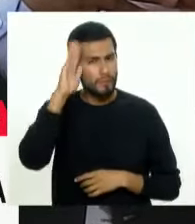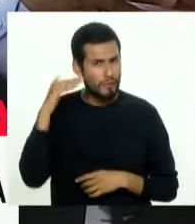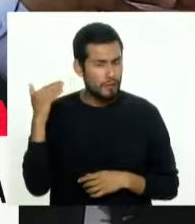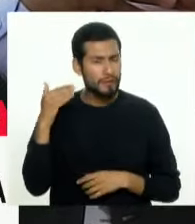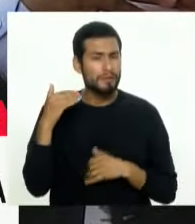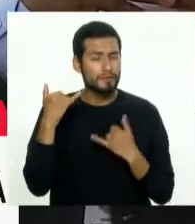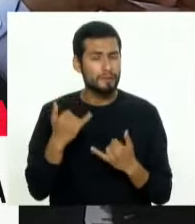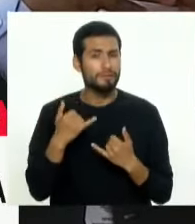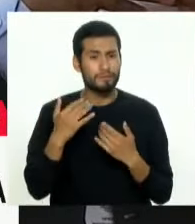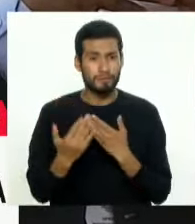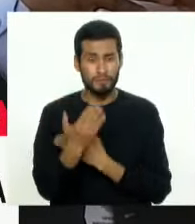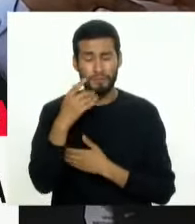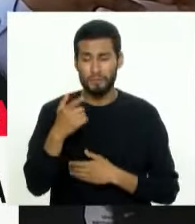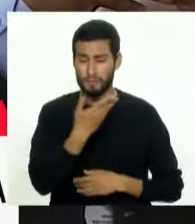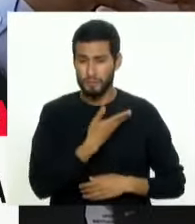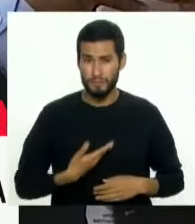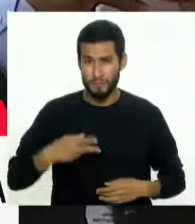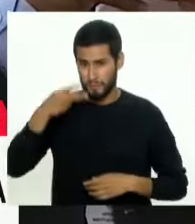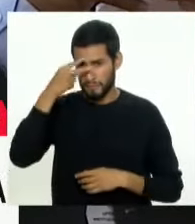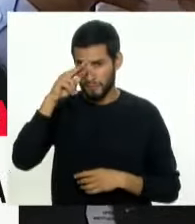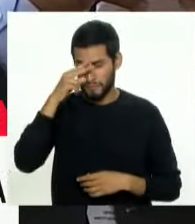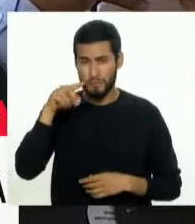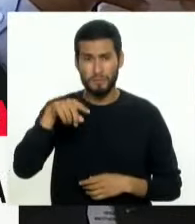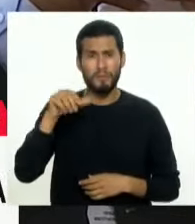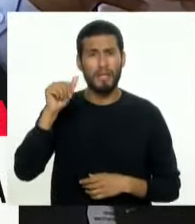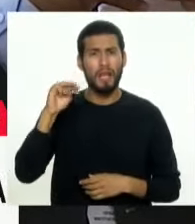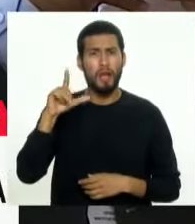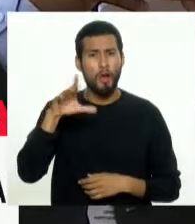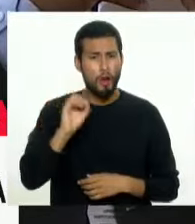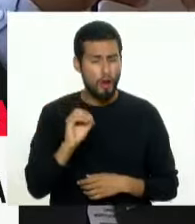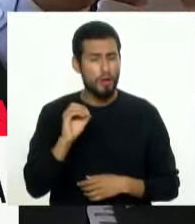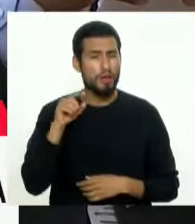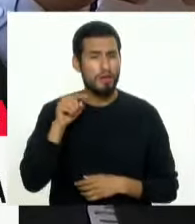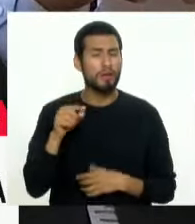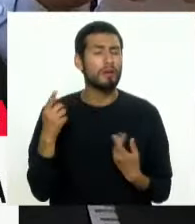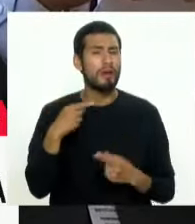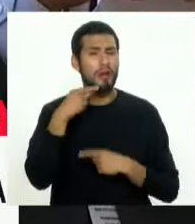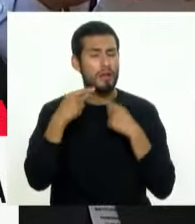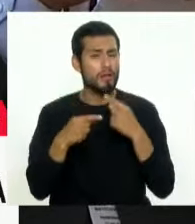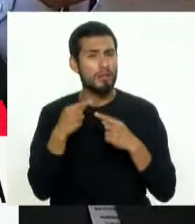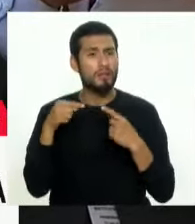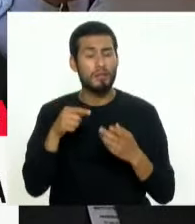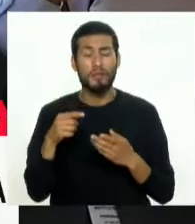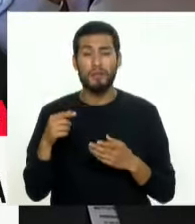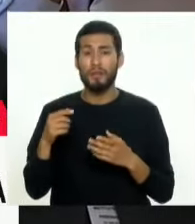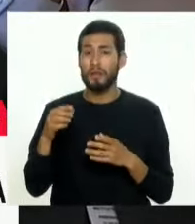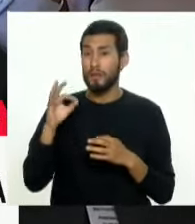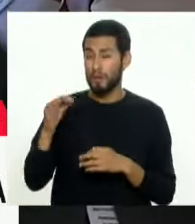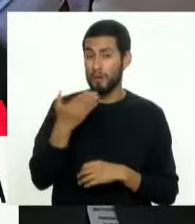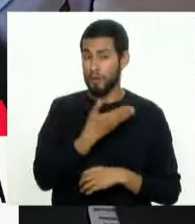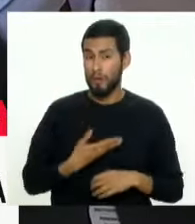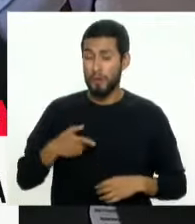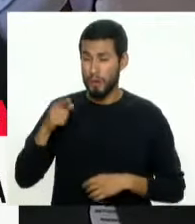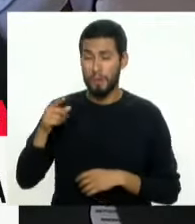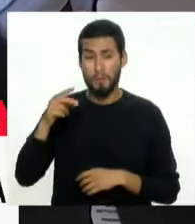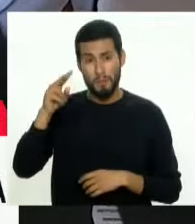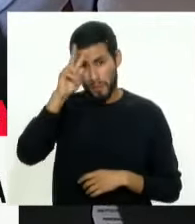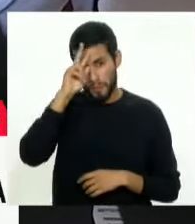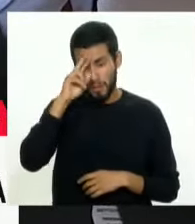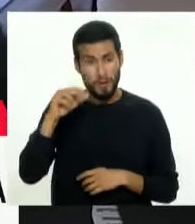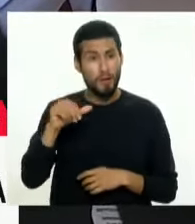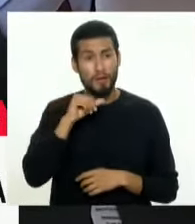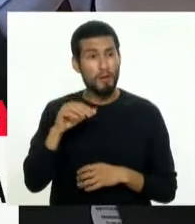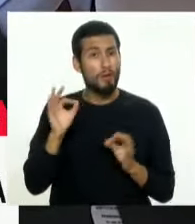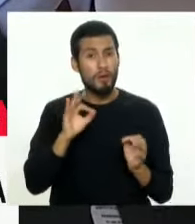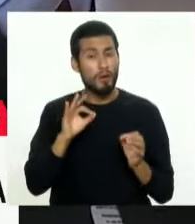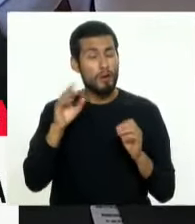esta mañana el presidente mexicano Andrés Manuel López Obrador ha señalado que de parte del gobierno peruano, mientras no haya